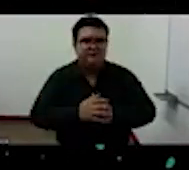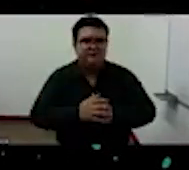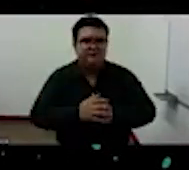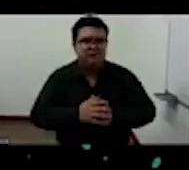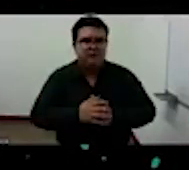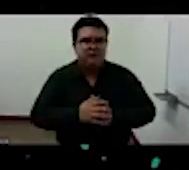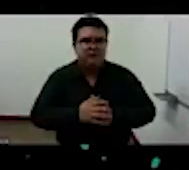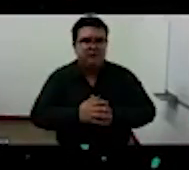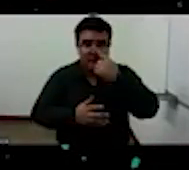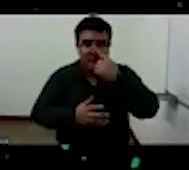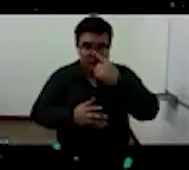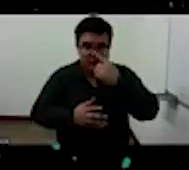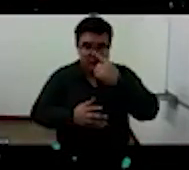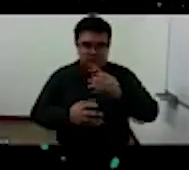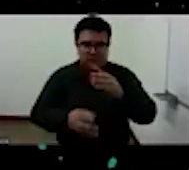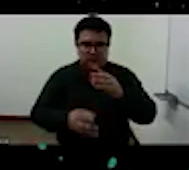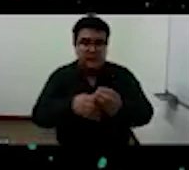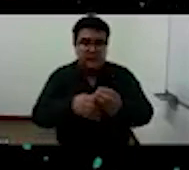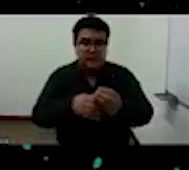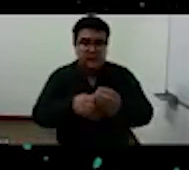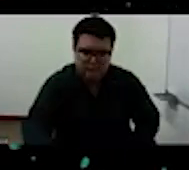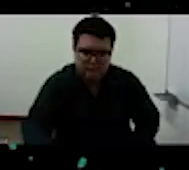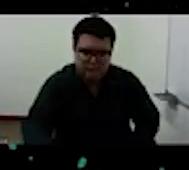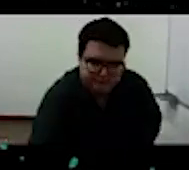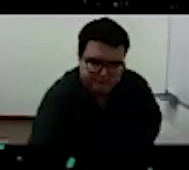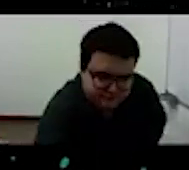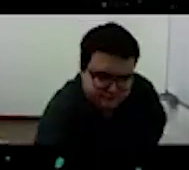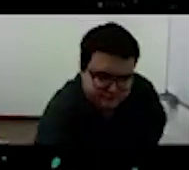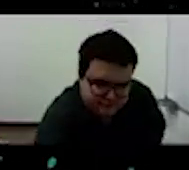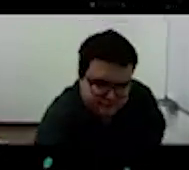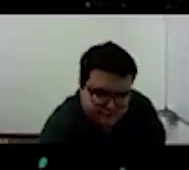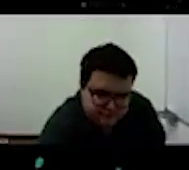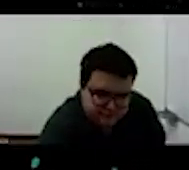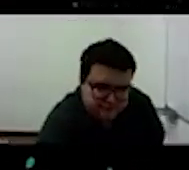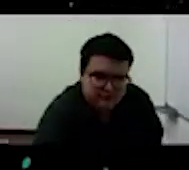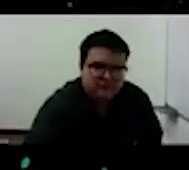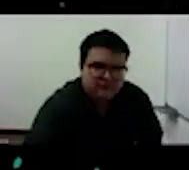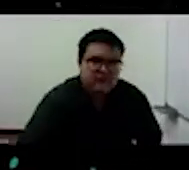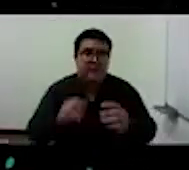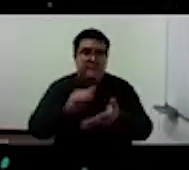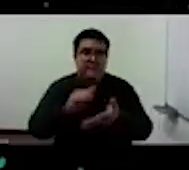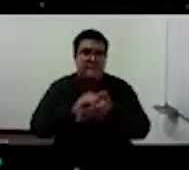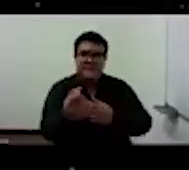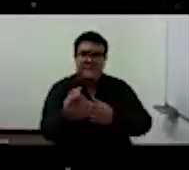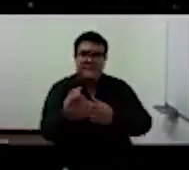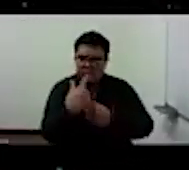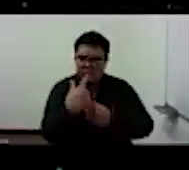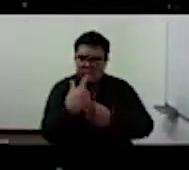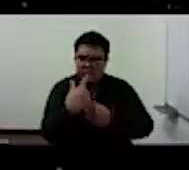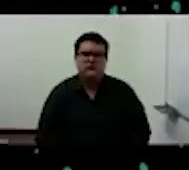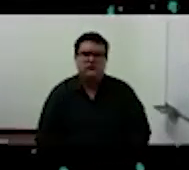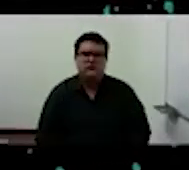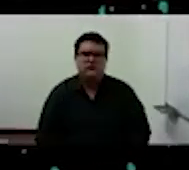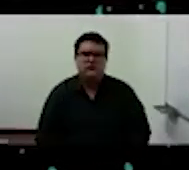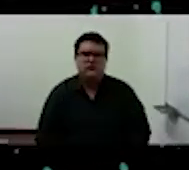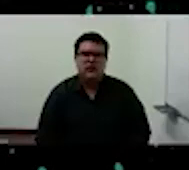Respecto a la pregunta de que si el tejido puede movilizar los conocimientos,